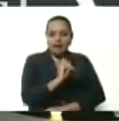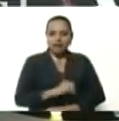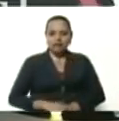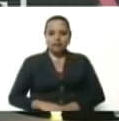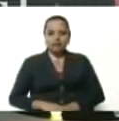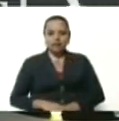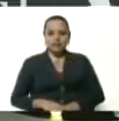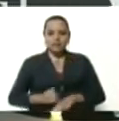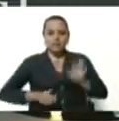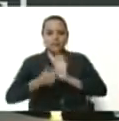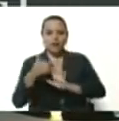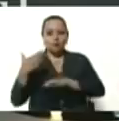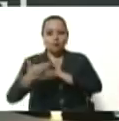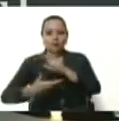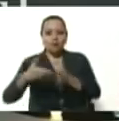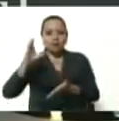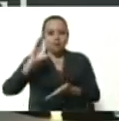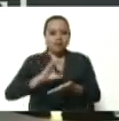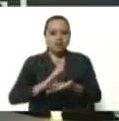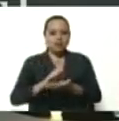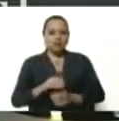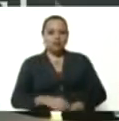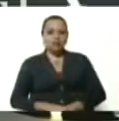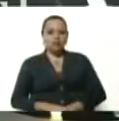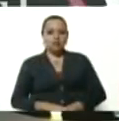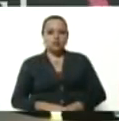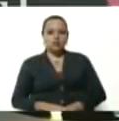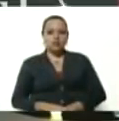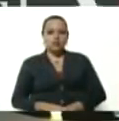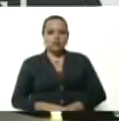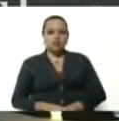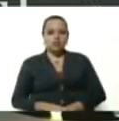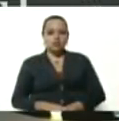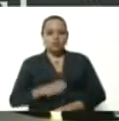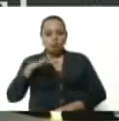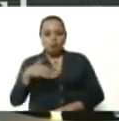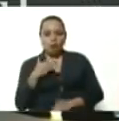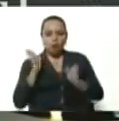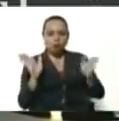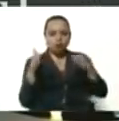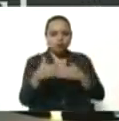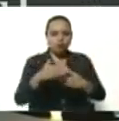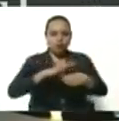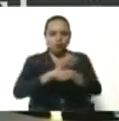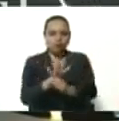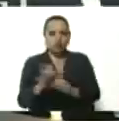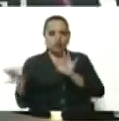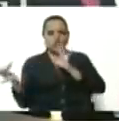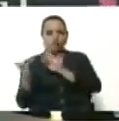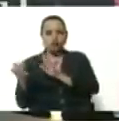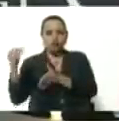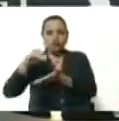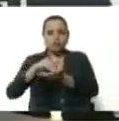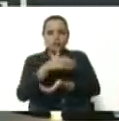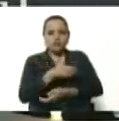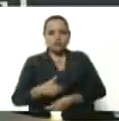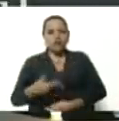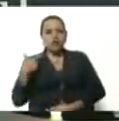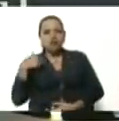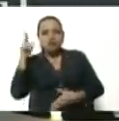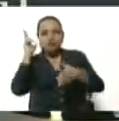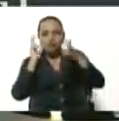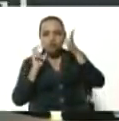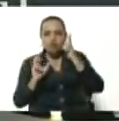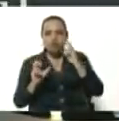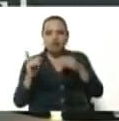principal problema y el centro de acción para la contención del coronavirus. Adelante, presidente. Correcto, te estaba escuchando. Ese